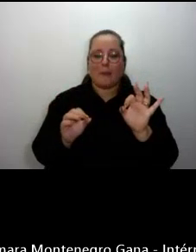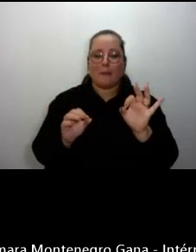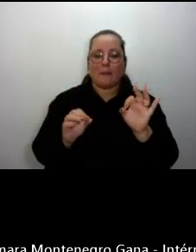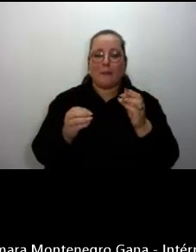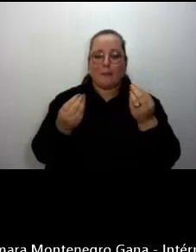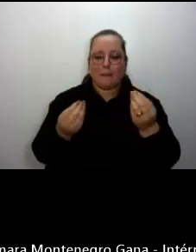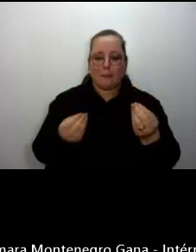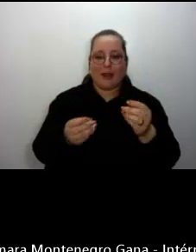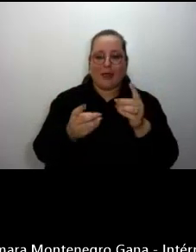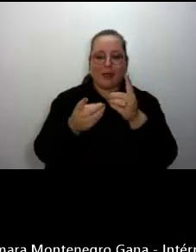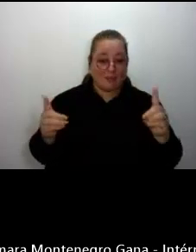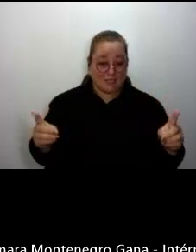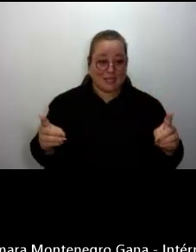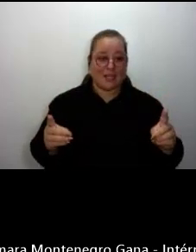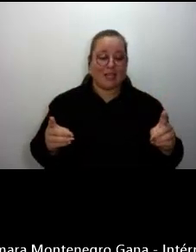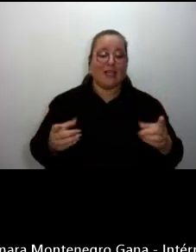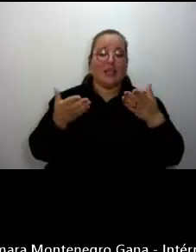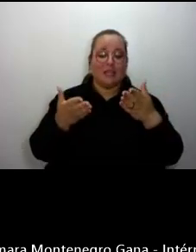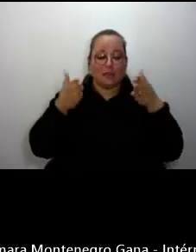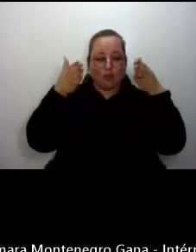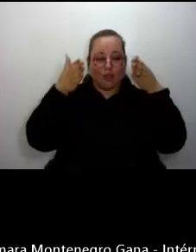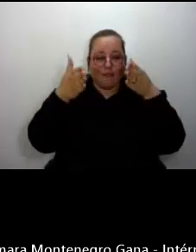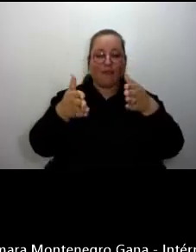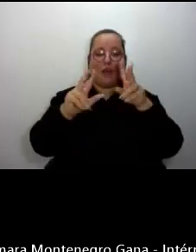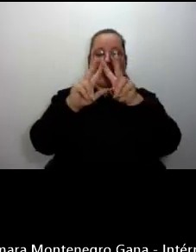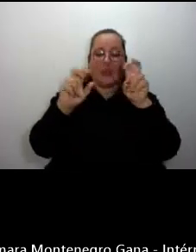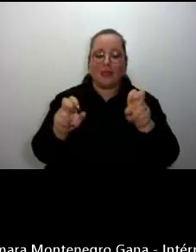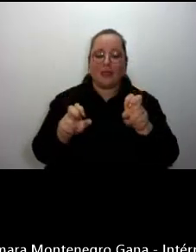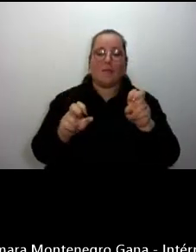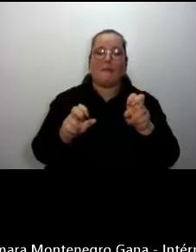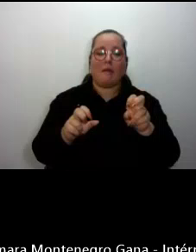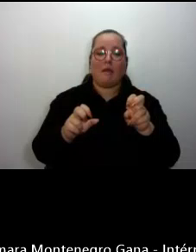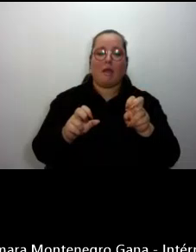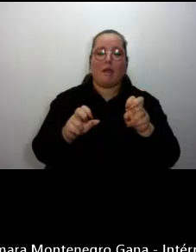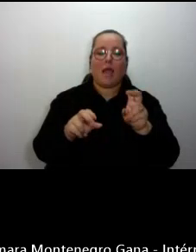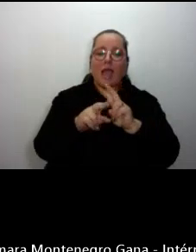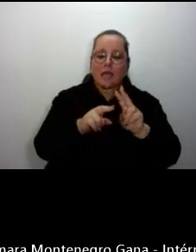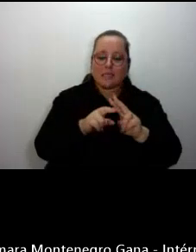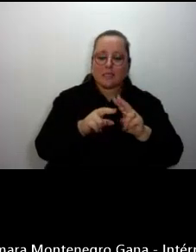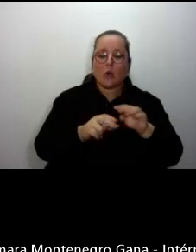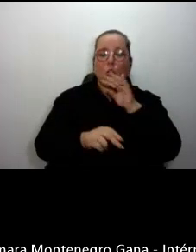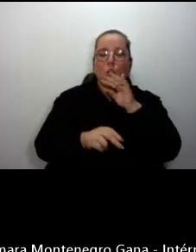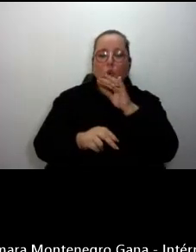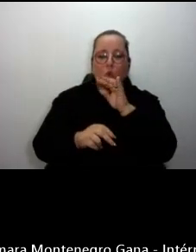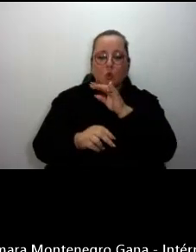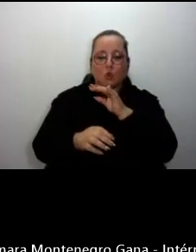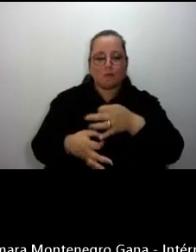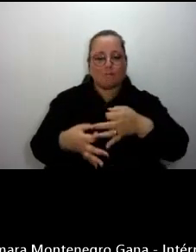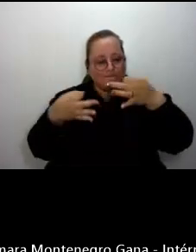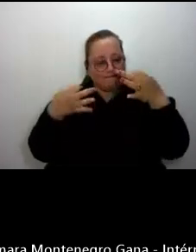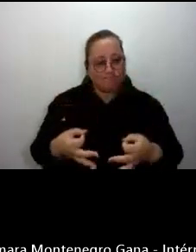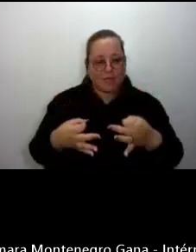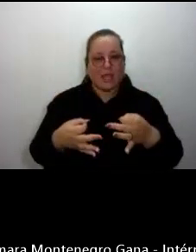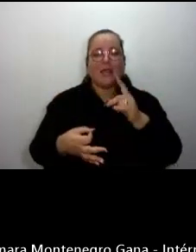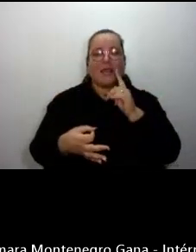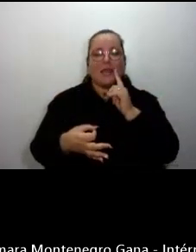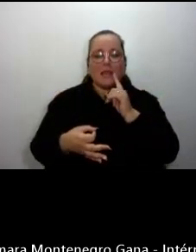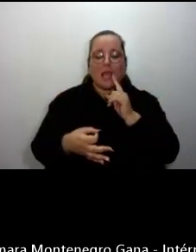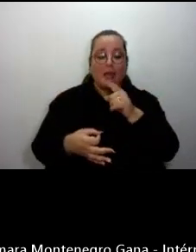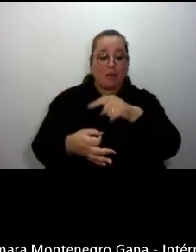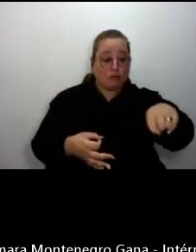la diversidad, y esto apuntando, ¿verdad?, a hacer un uso eficiente y efectivo de los recursos disponibles, y esto tenerlo